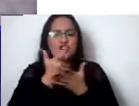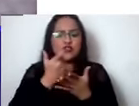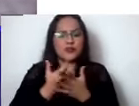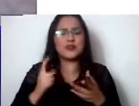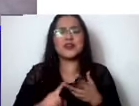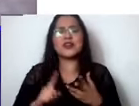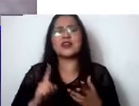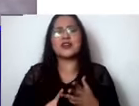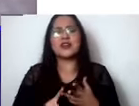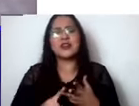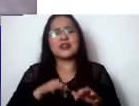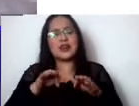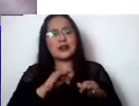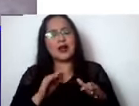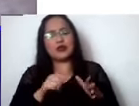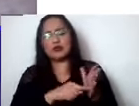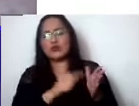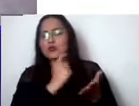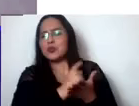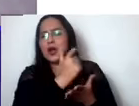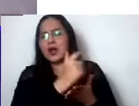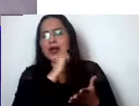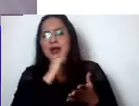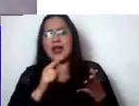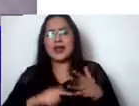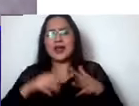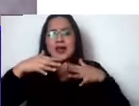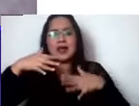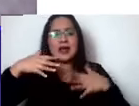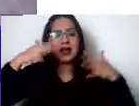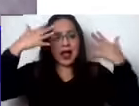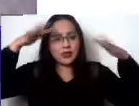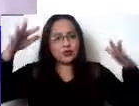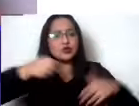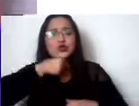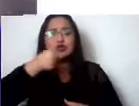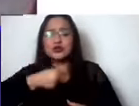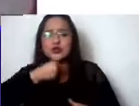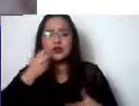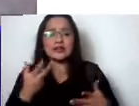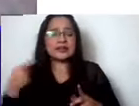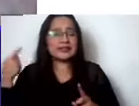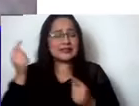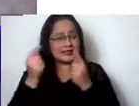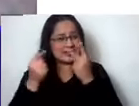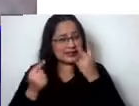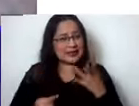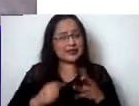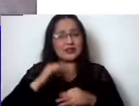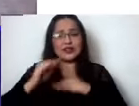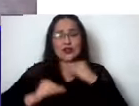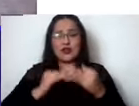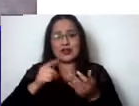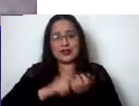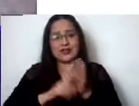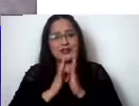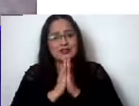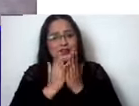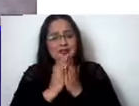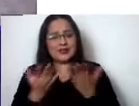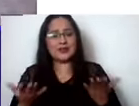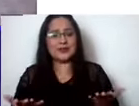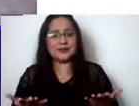trabajo invisibilizado, ancianos mayores, todos los puntos los vas tocando en tu libro. Entonces,